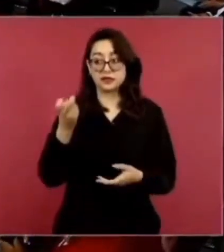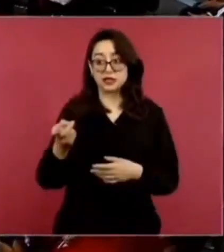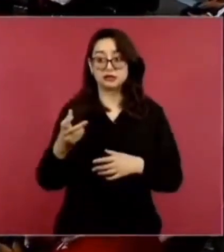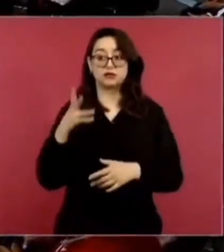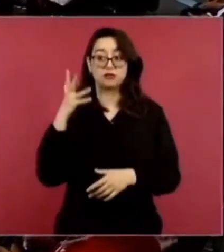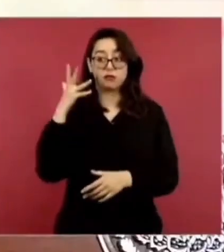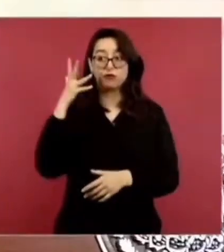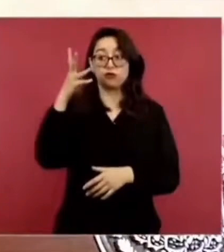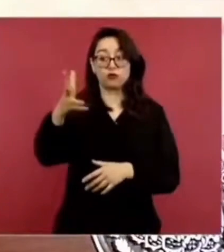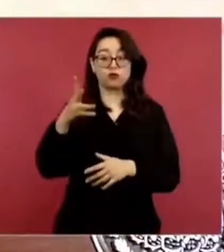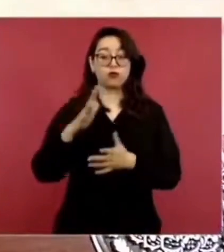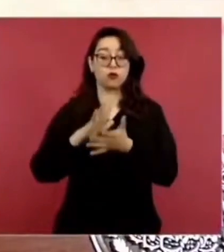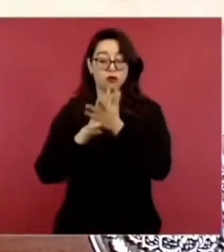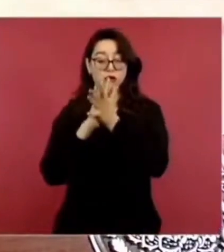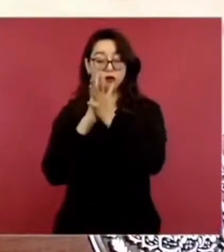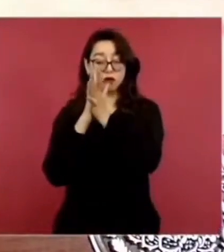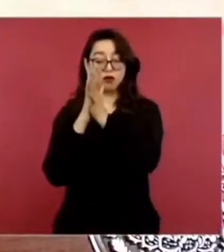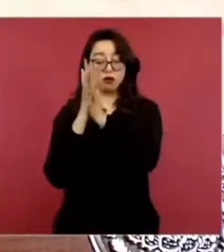no quiero que quede